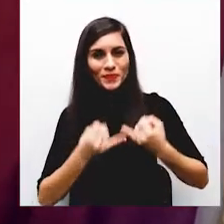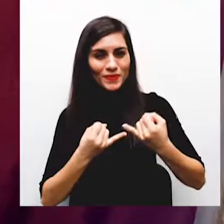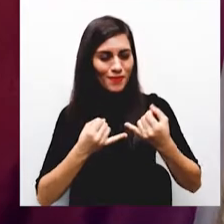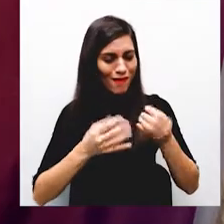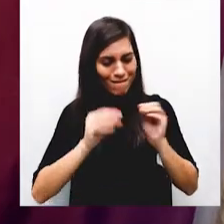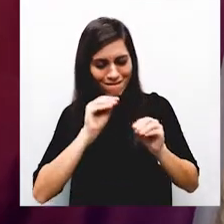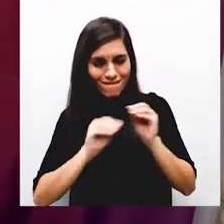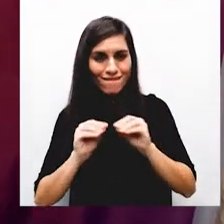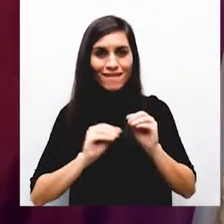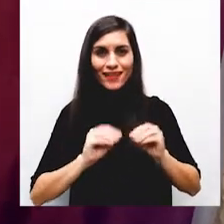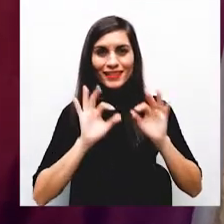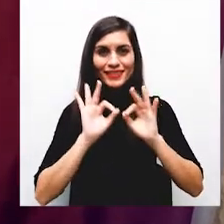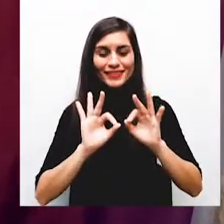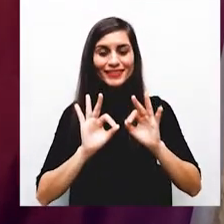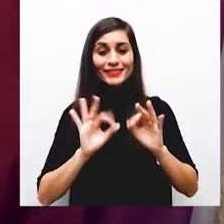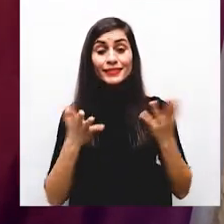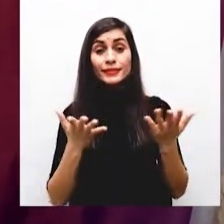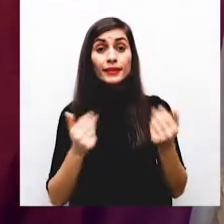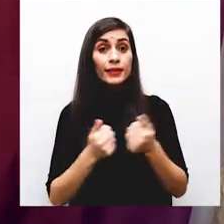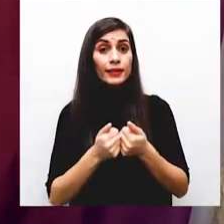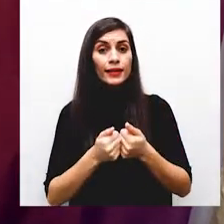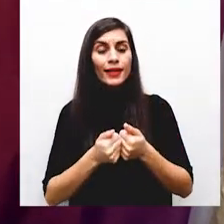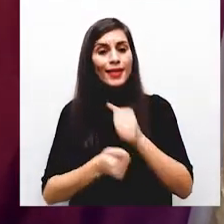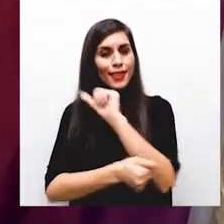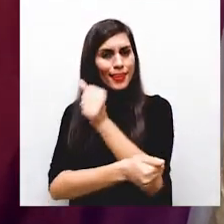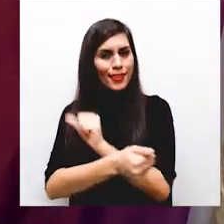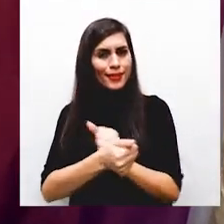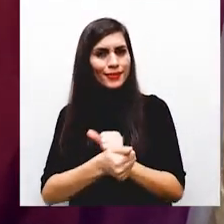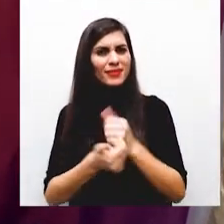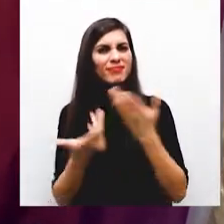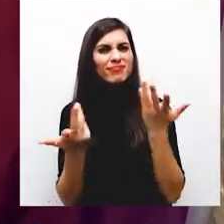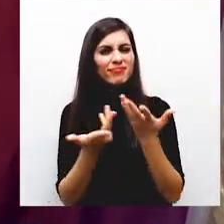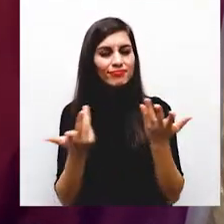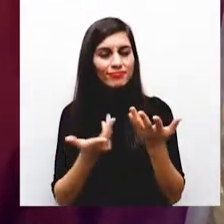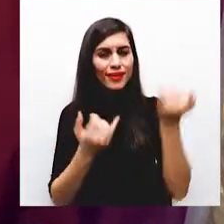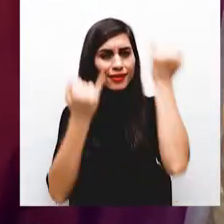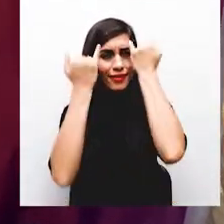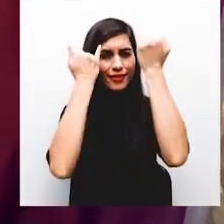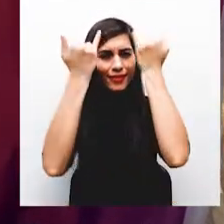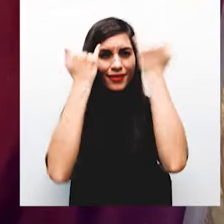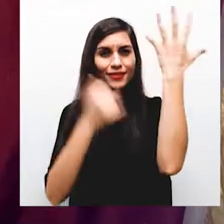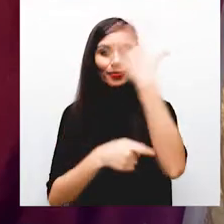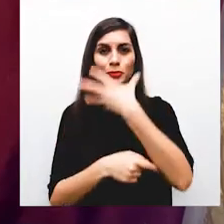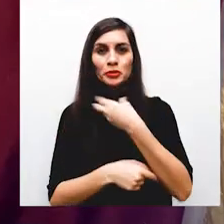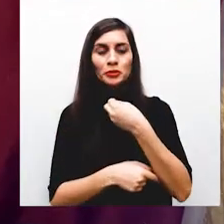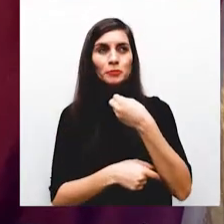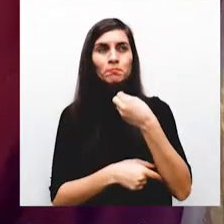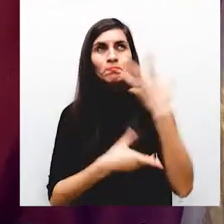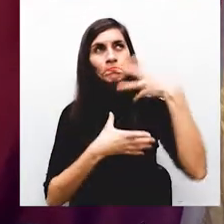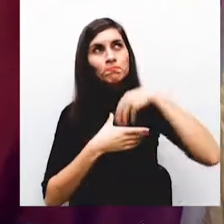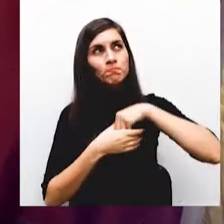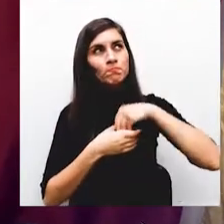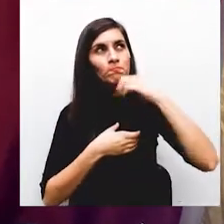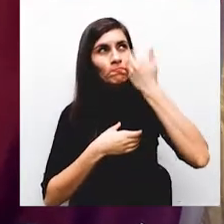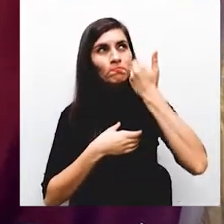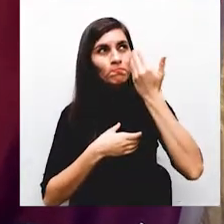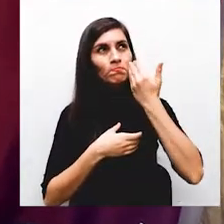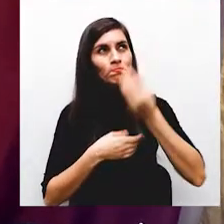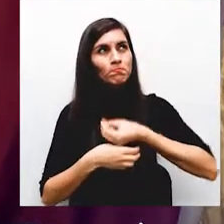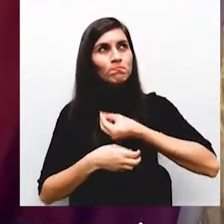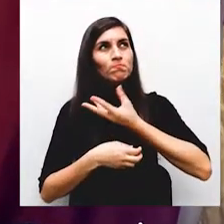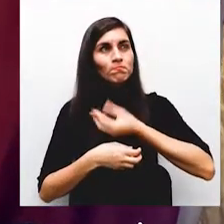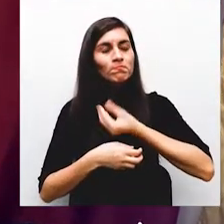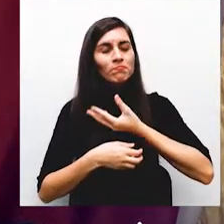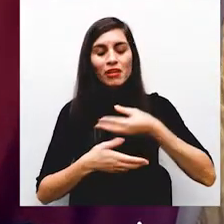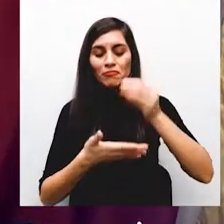pues juguemos, que al final pues todo esto es un juego. El arte es para liberarse, para plasmar lo que tenemos